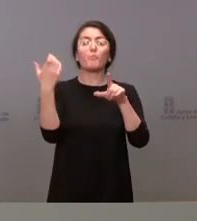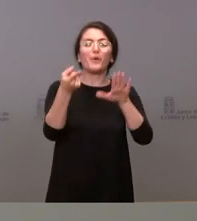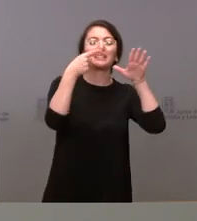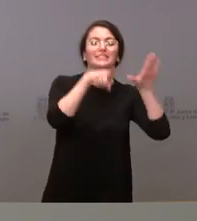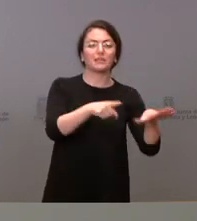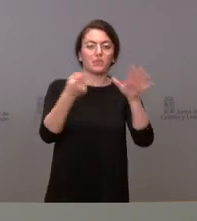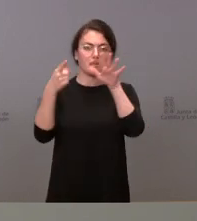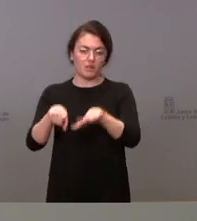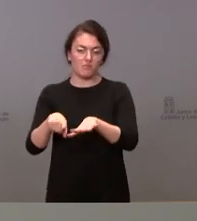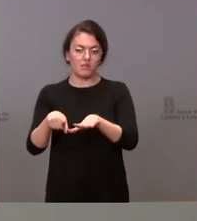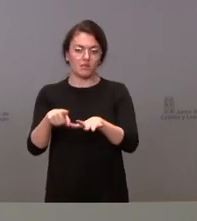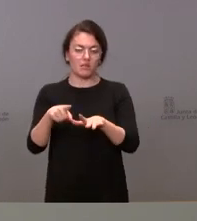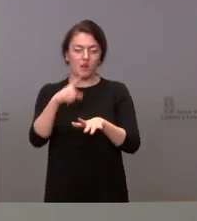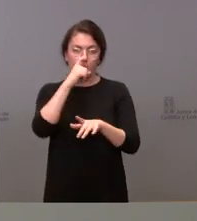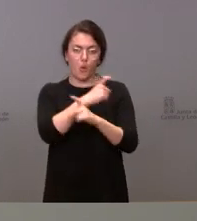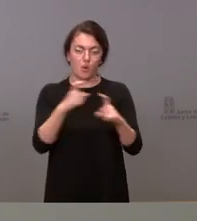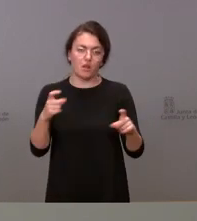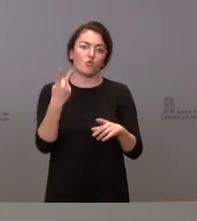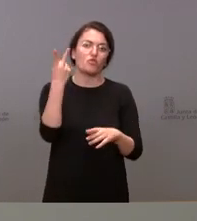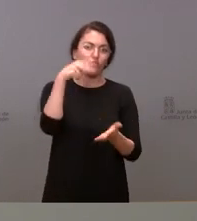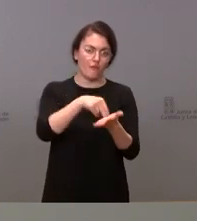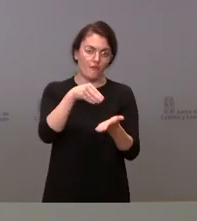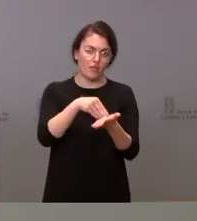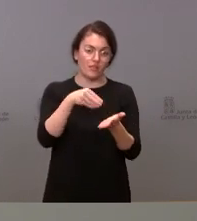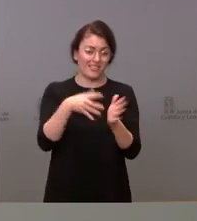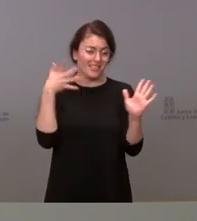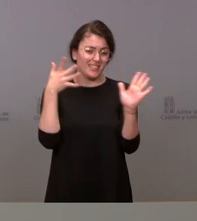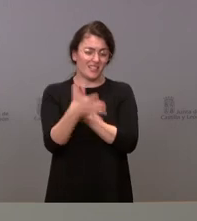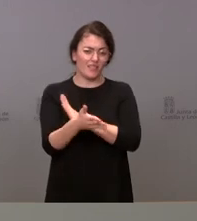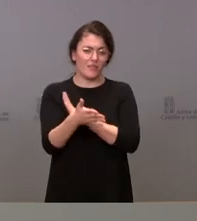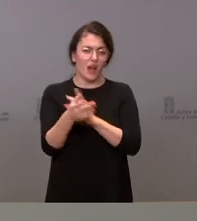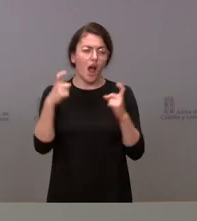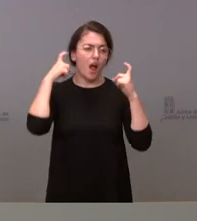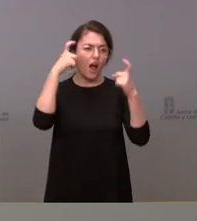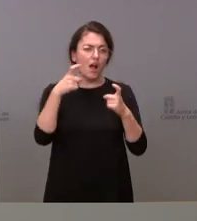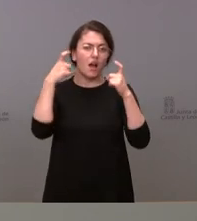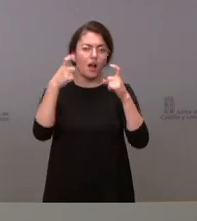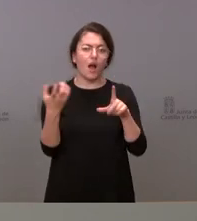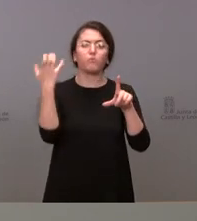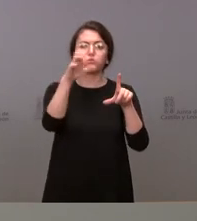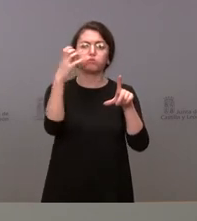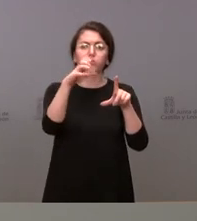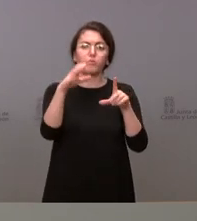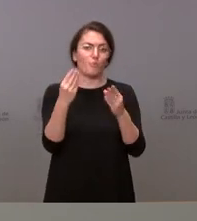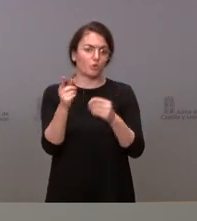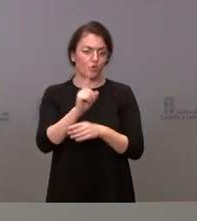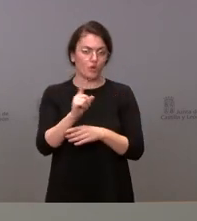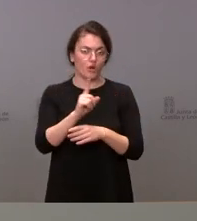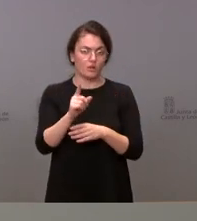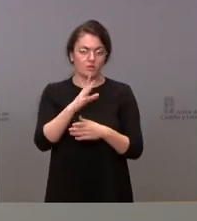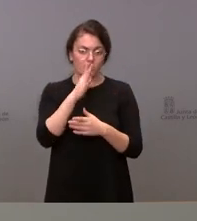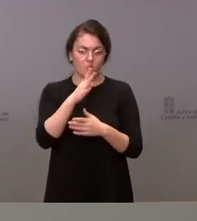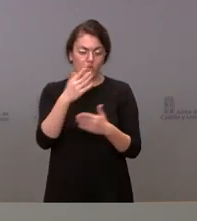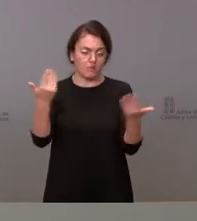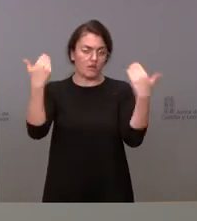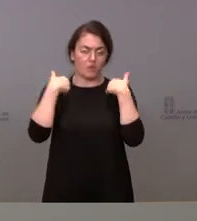supone una reducción de ese potencial o posible esfuerzo que tendrían que hacer las personas responsables de subir la información a esa página